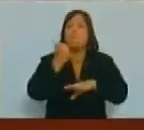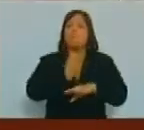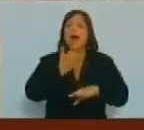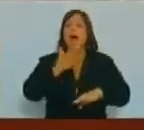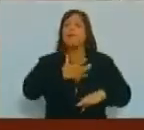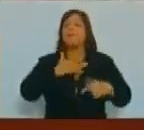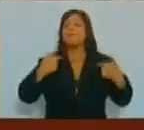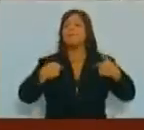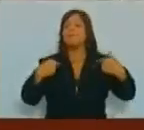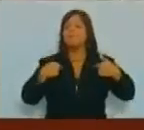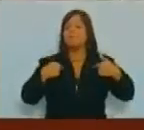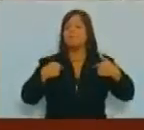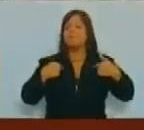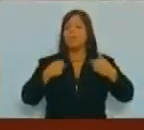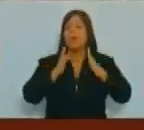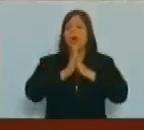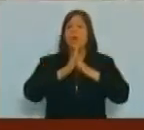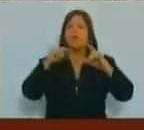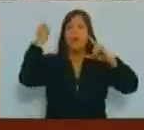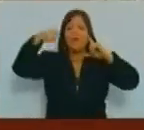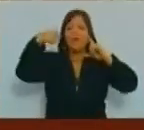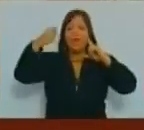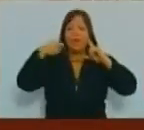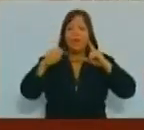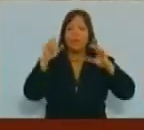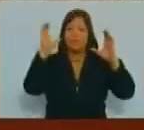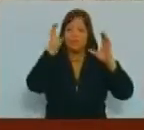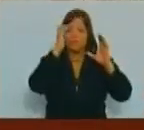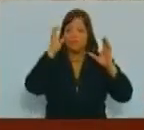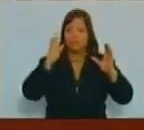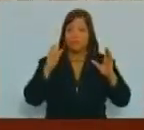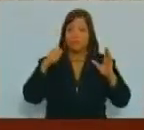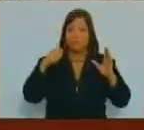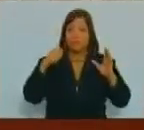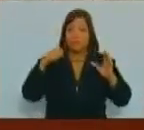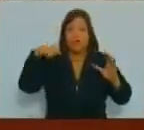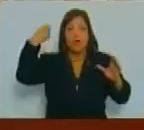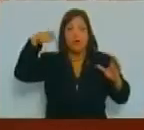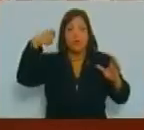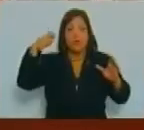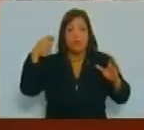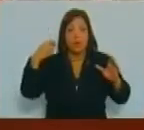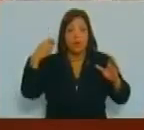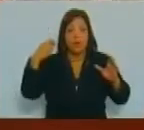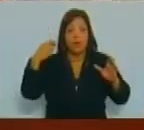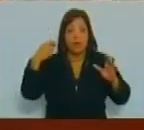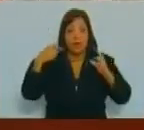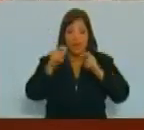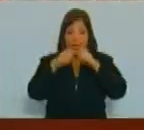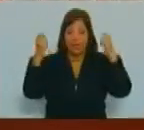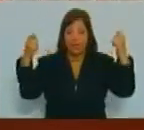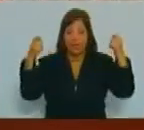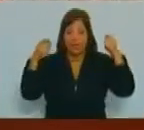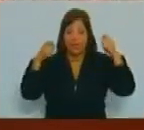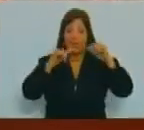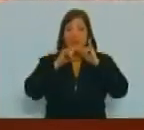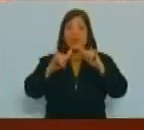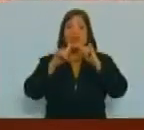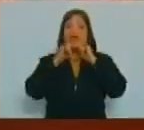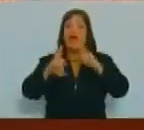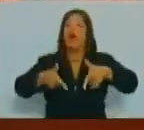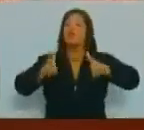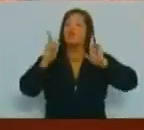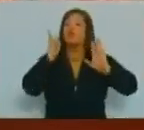yo quiero usted me grabó un vídeo el vídeo después lo publicaron por últimas noticias el ya lo autorizó